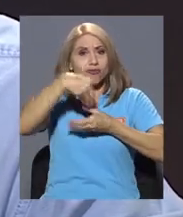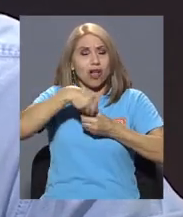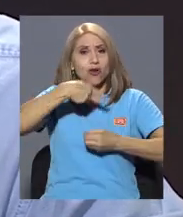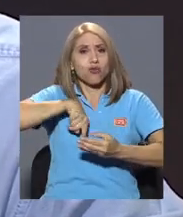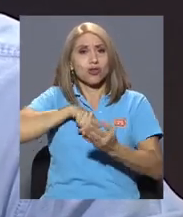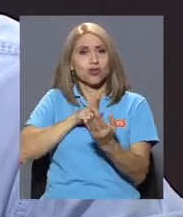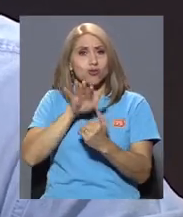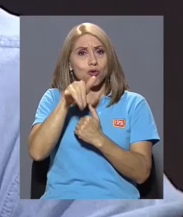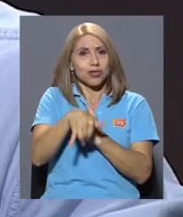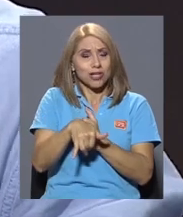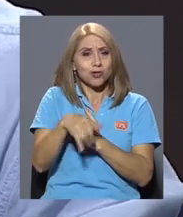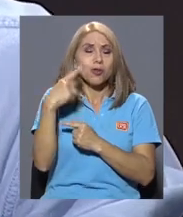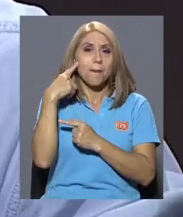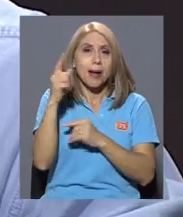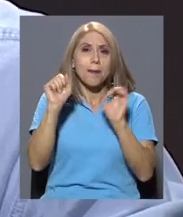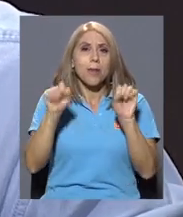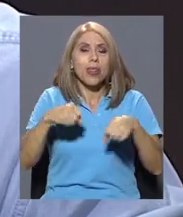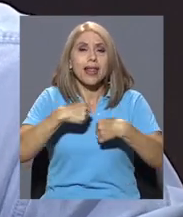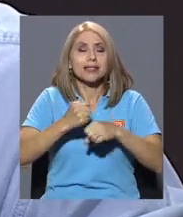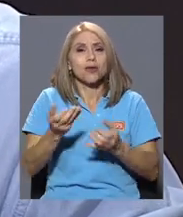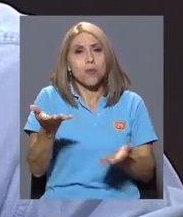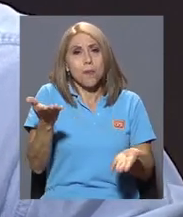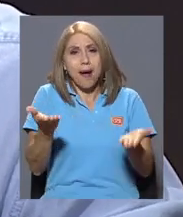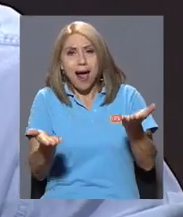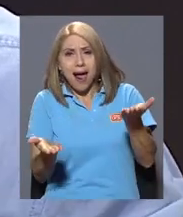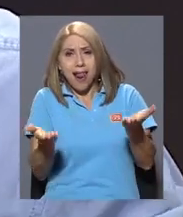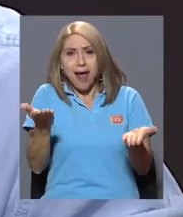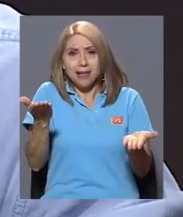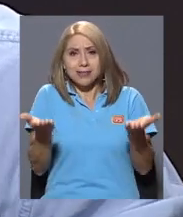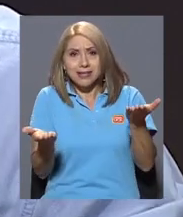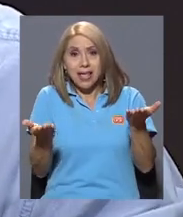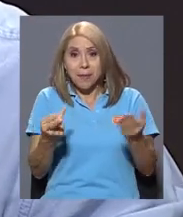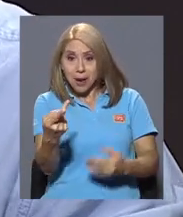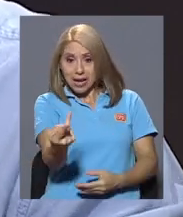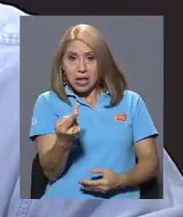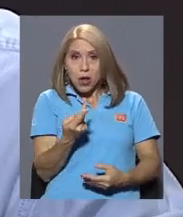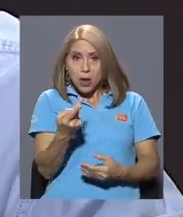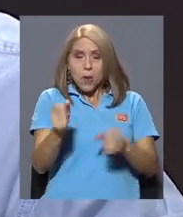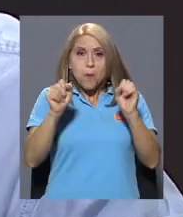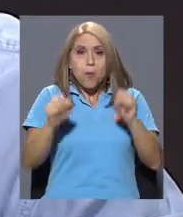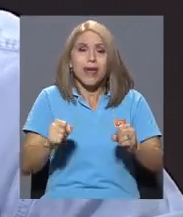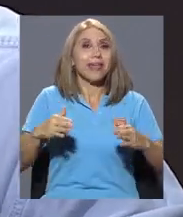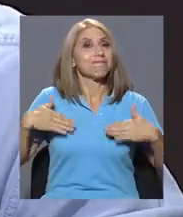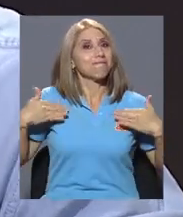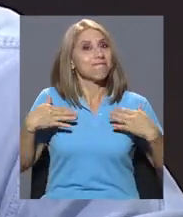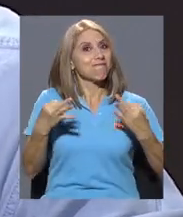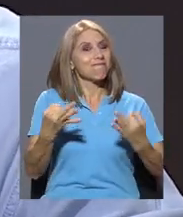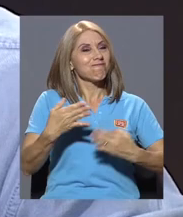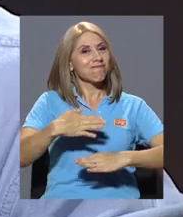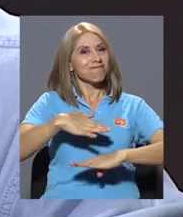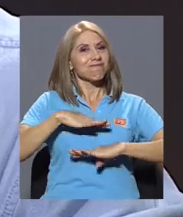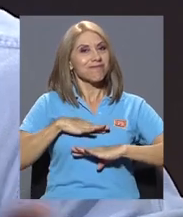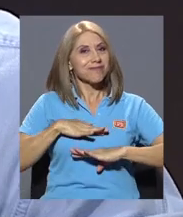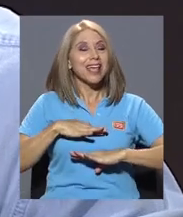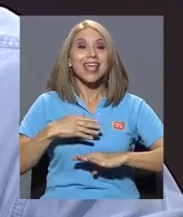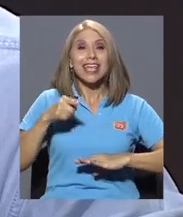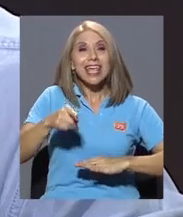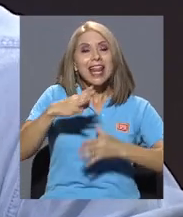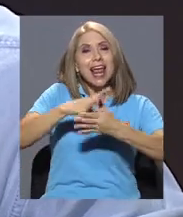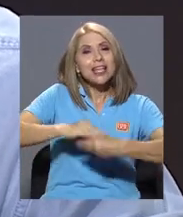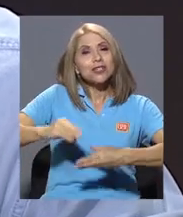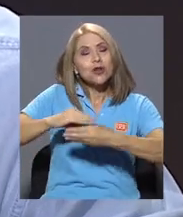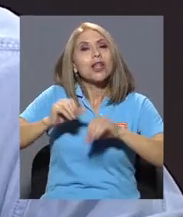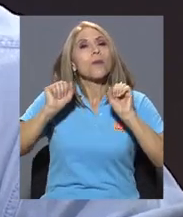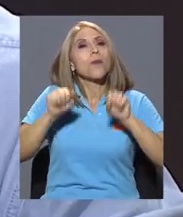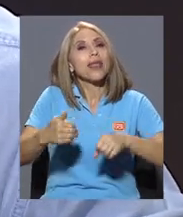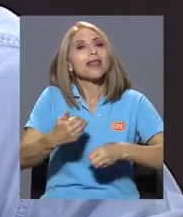nuestras narrativas para generar un balance creativo que nos permita estar contentos a los dos lados que permita la historia tener esa libertad y esa